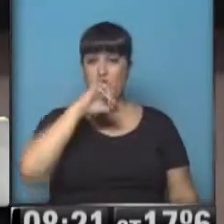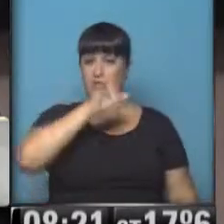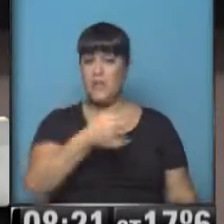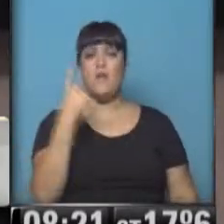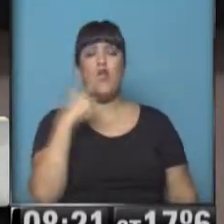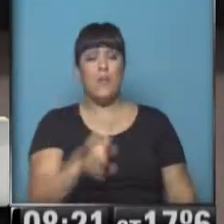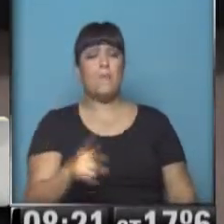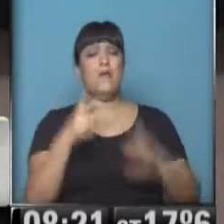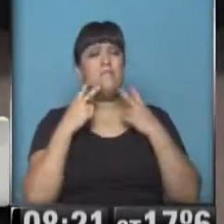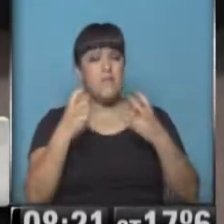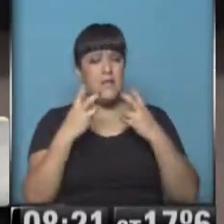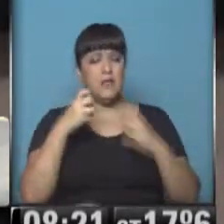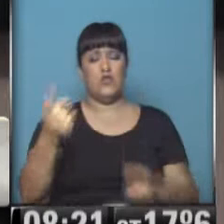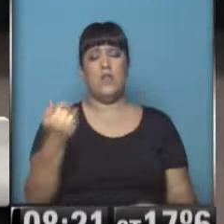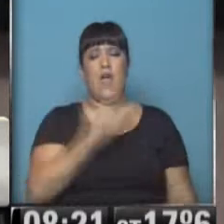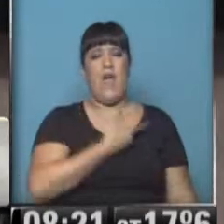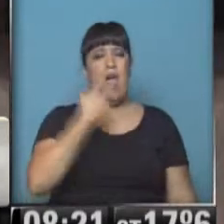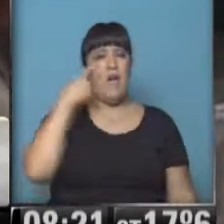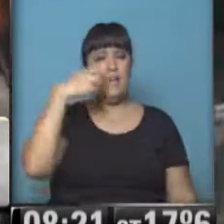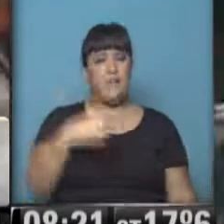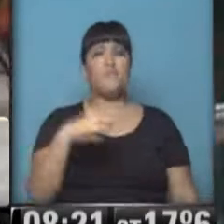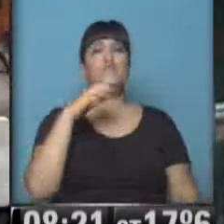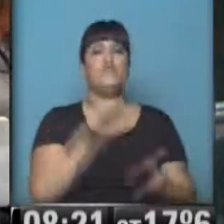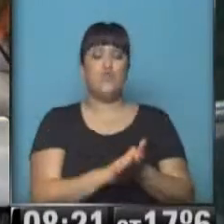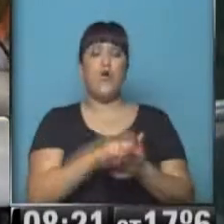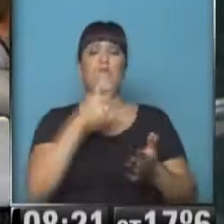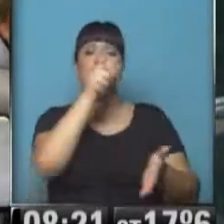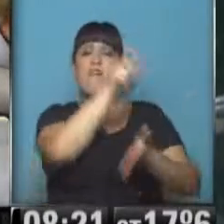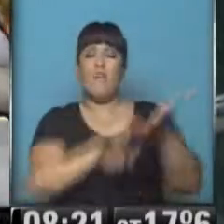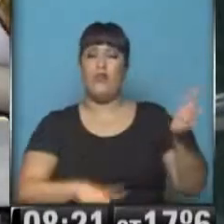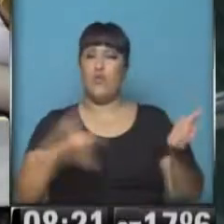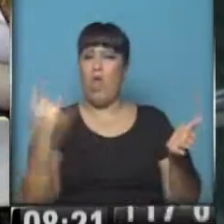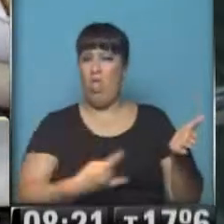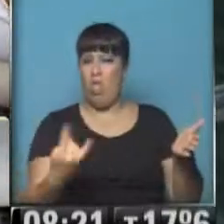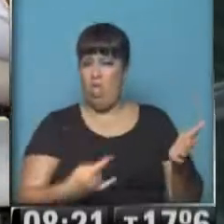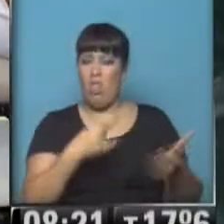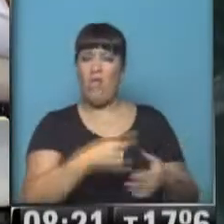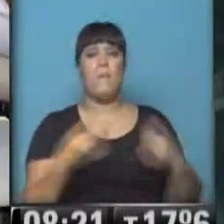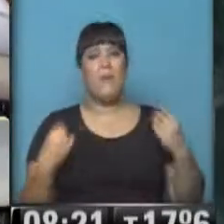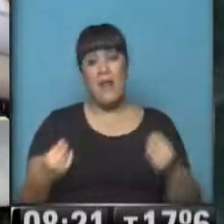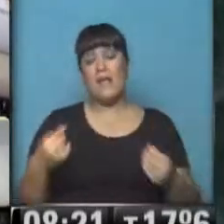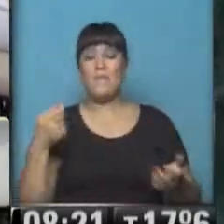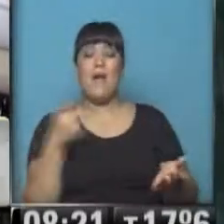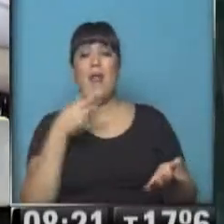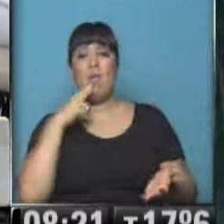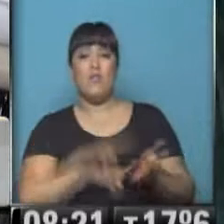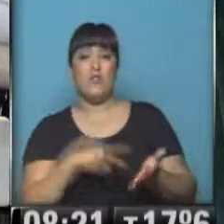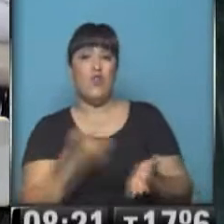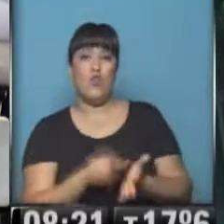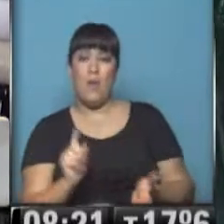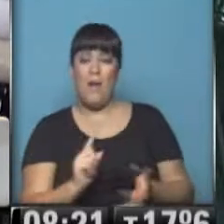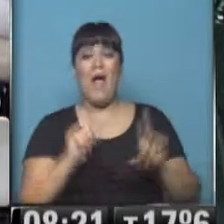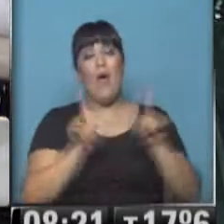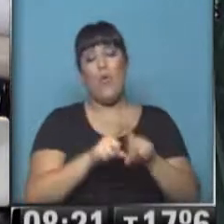de la investigación que está realizando la afip con respecto al uso de facturas apócrifas que se hacen para evadir impuestos y se inventan